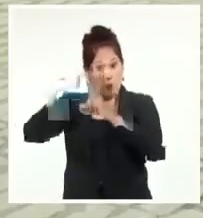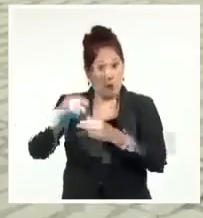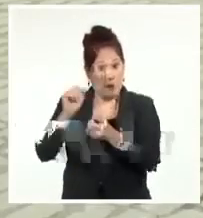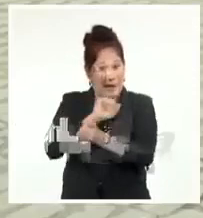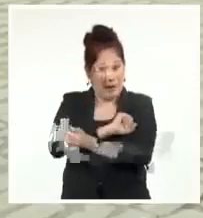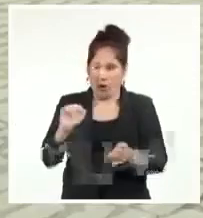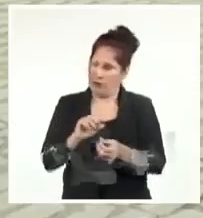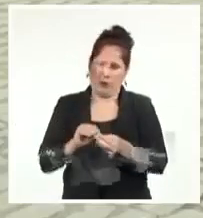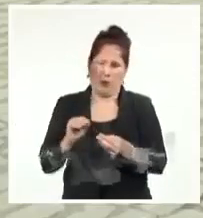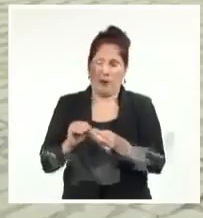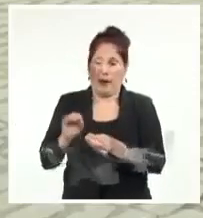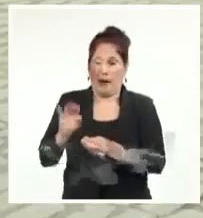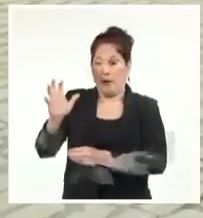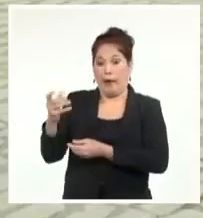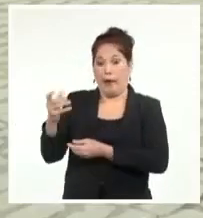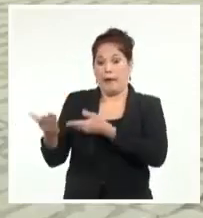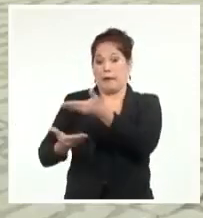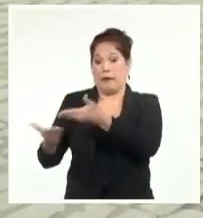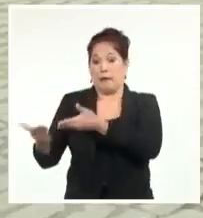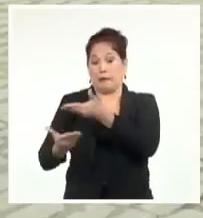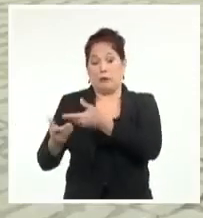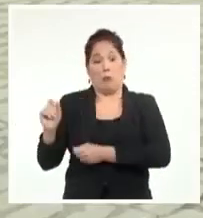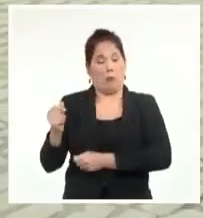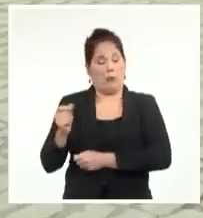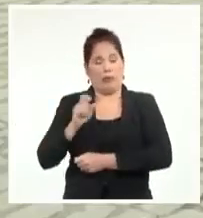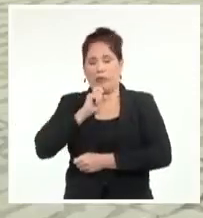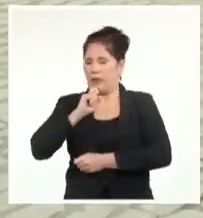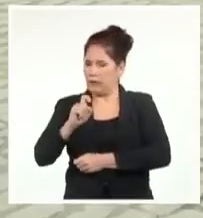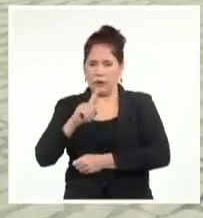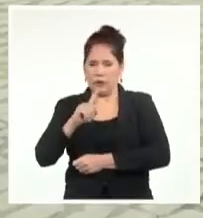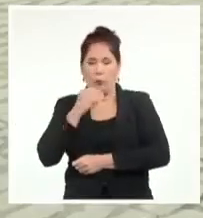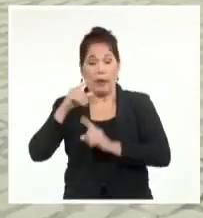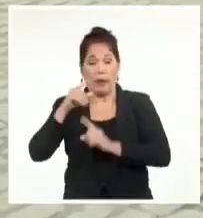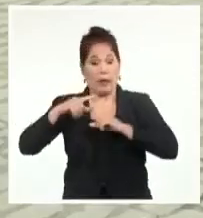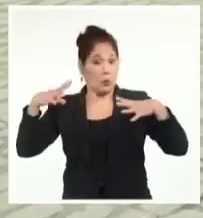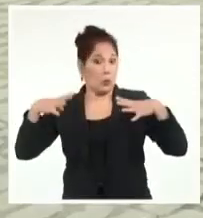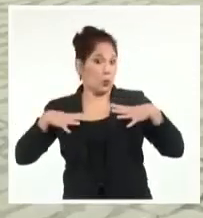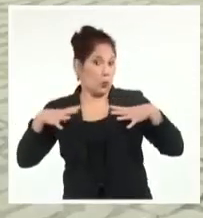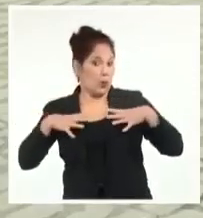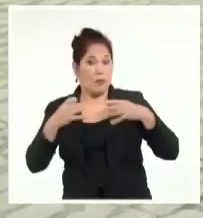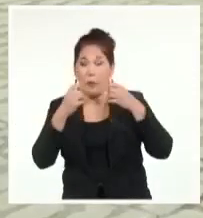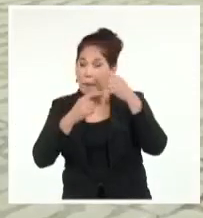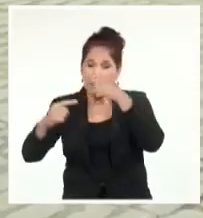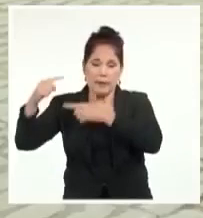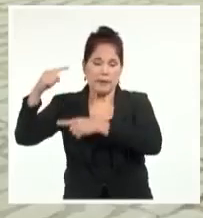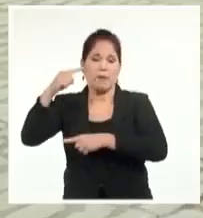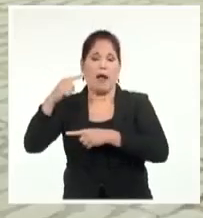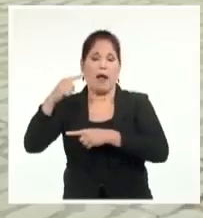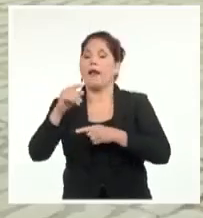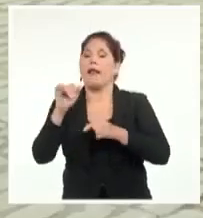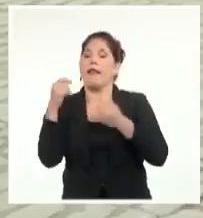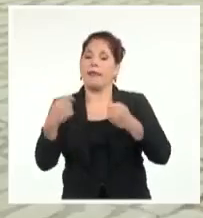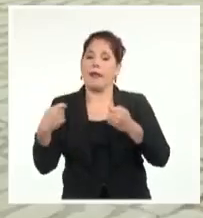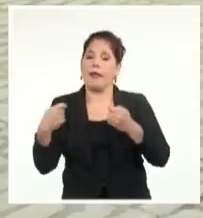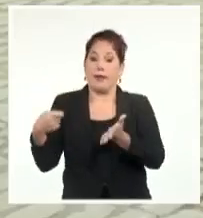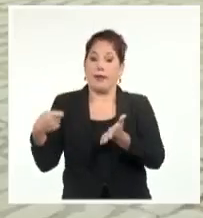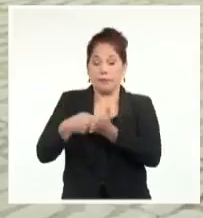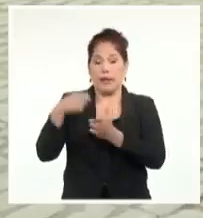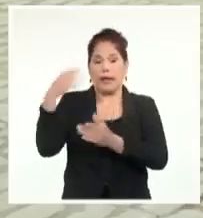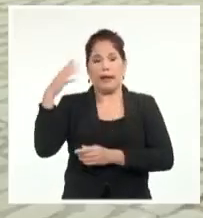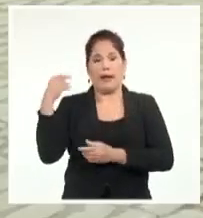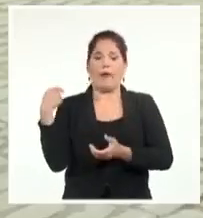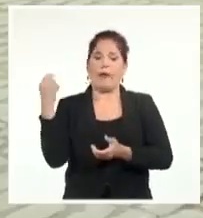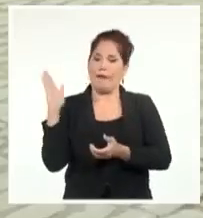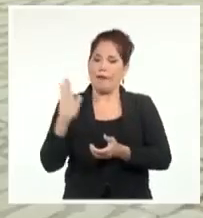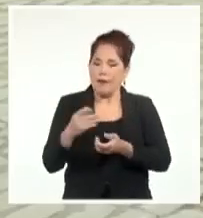operaciones bancarias y financieras que en el caso particular del turismo son esenciales para estimular la inversión extranjera.